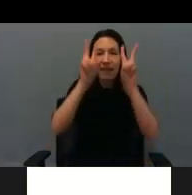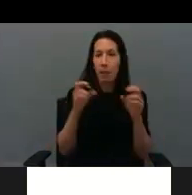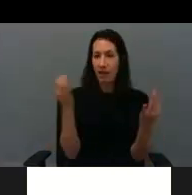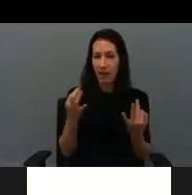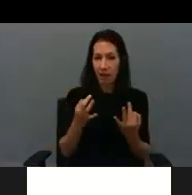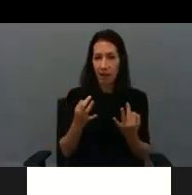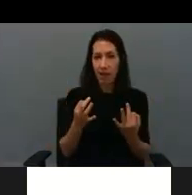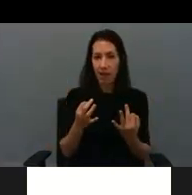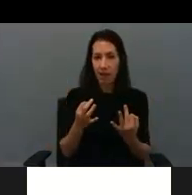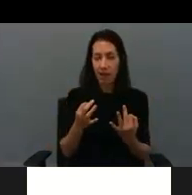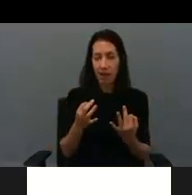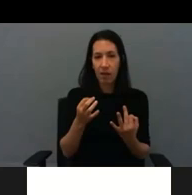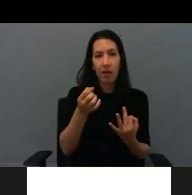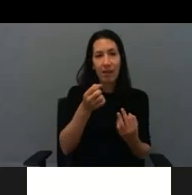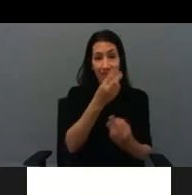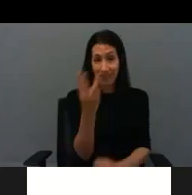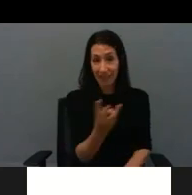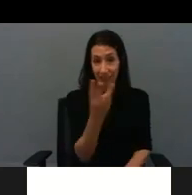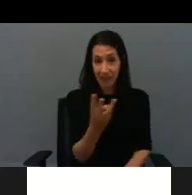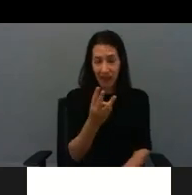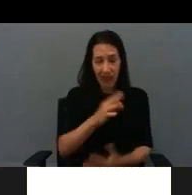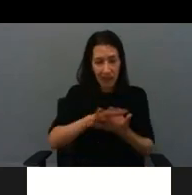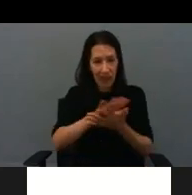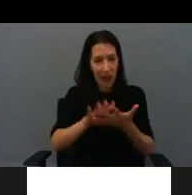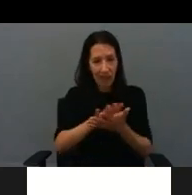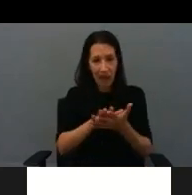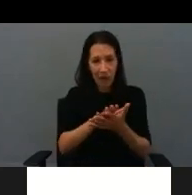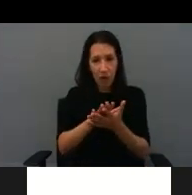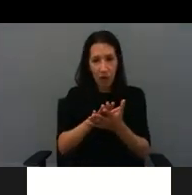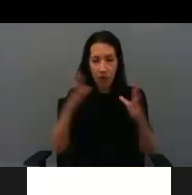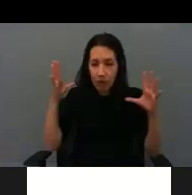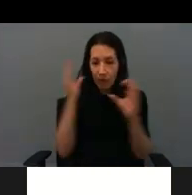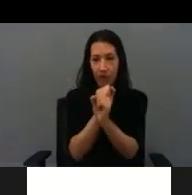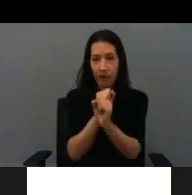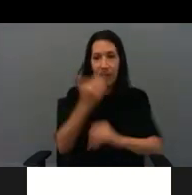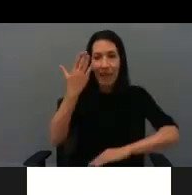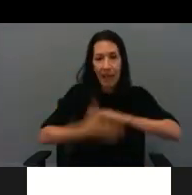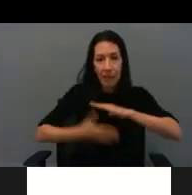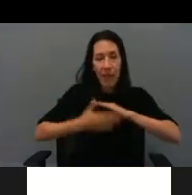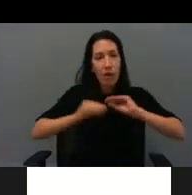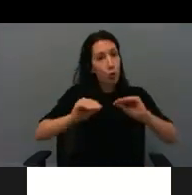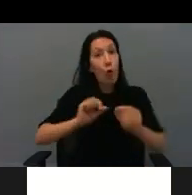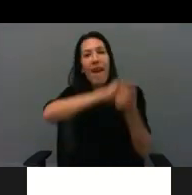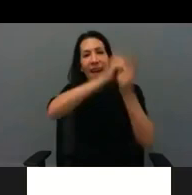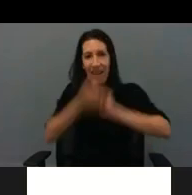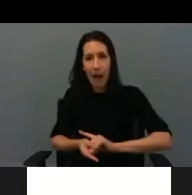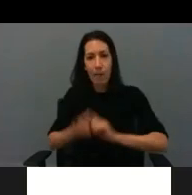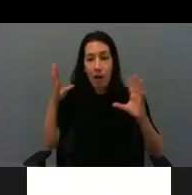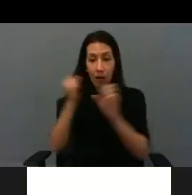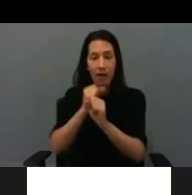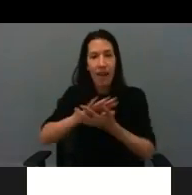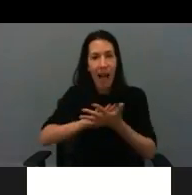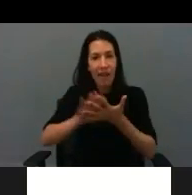no hayáis puesto el foco en las limitaciones de Carmen, sino en las capacidades, y hayáis ido fomentando